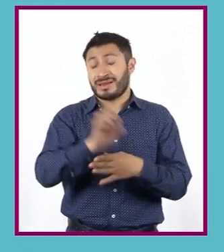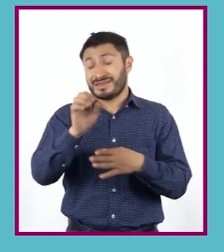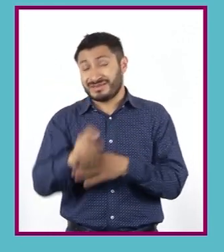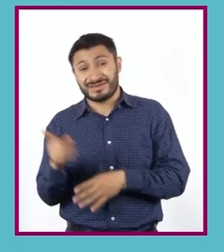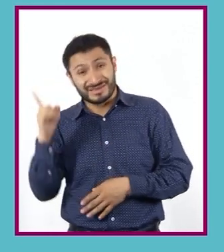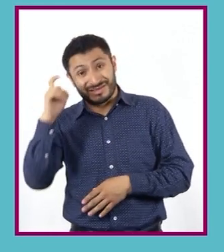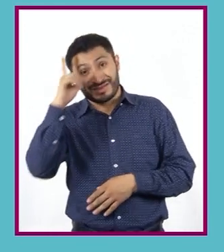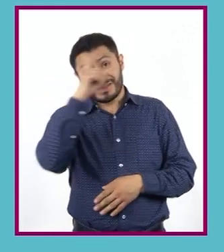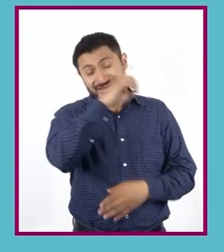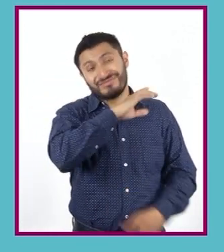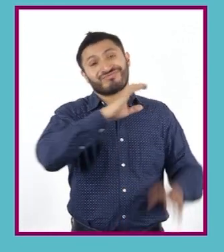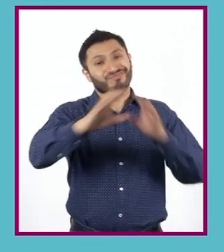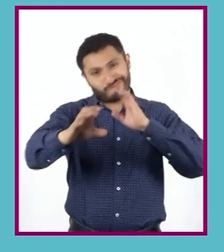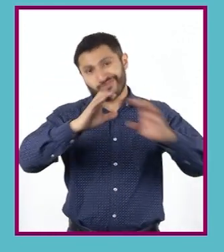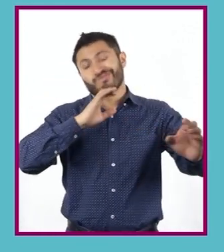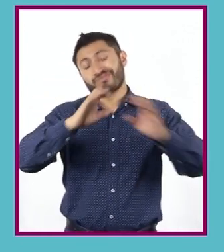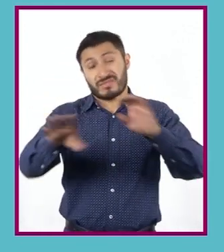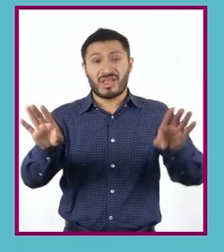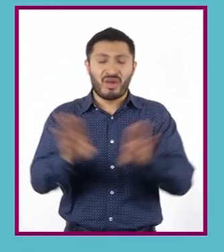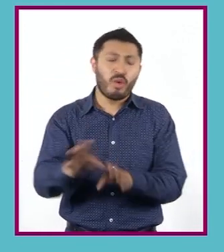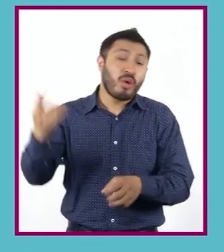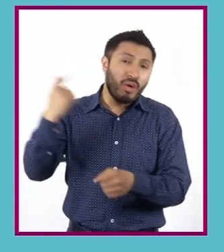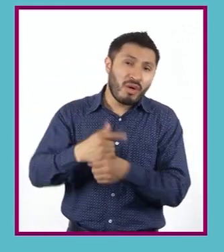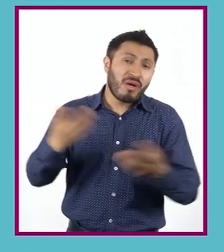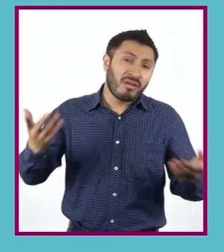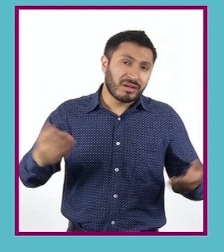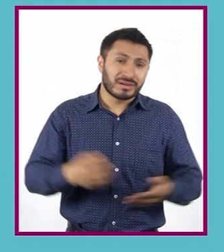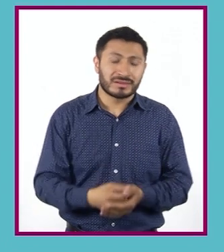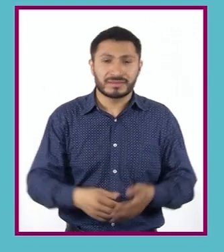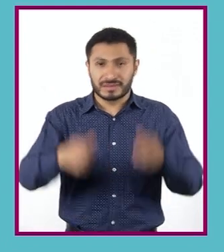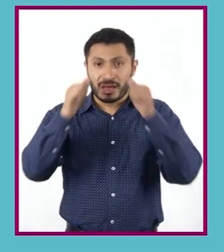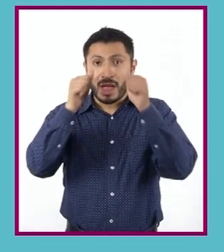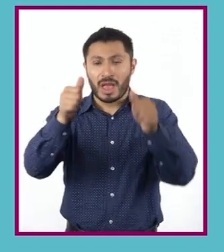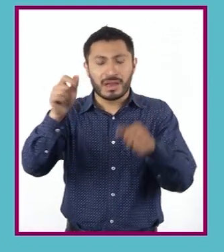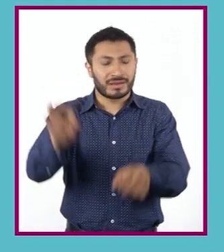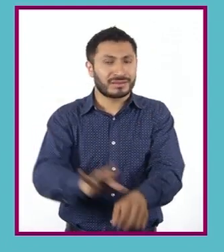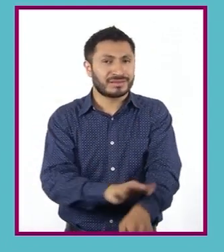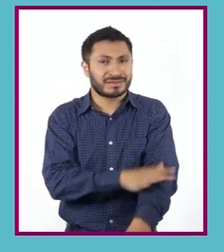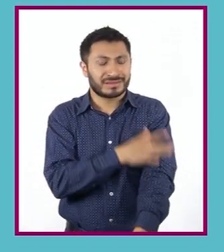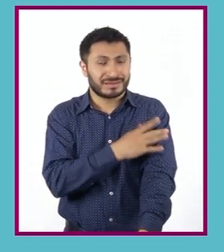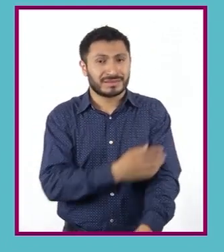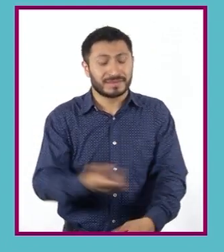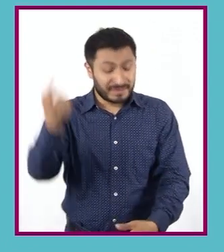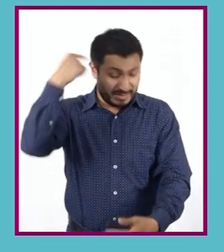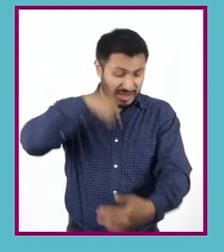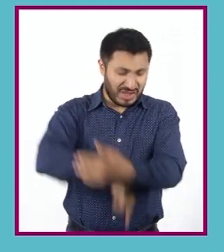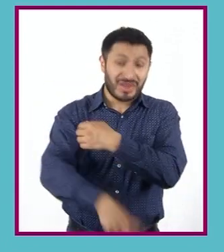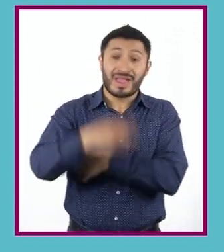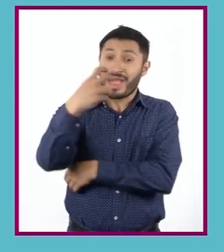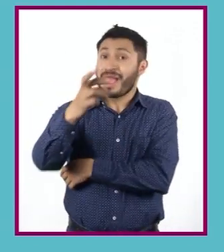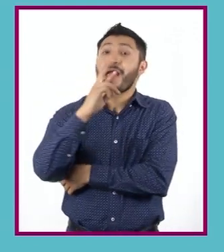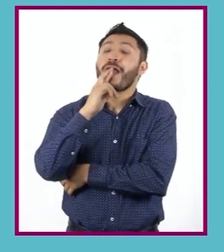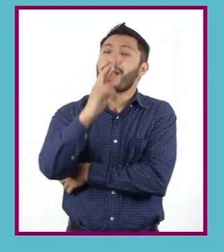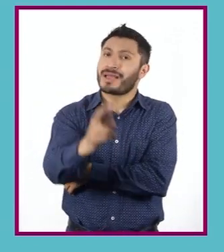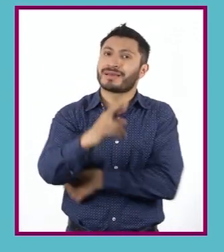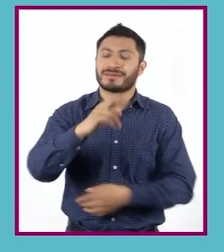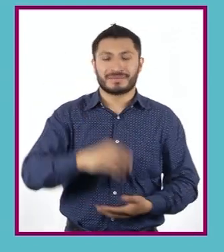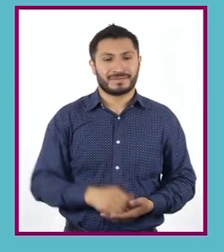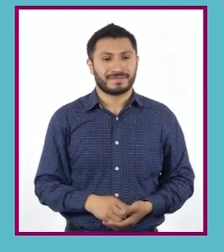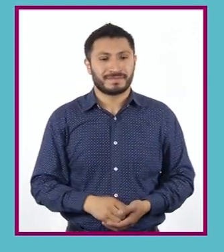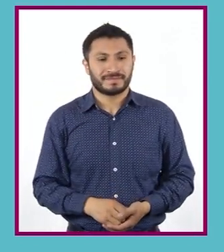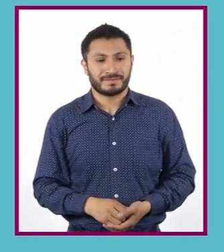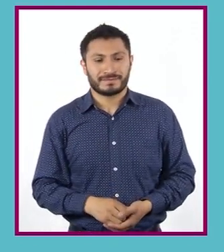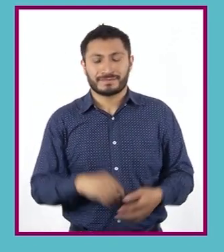Terminamos con este programa dedicado a la lectura y sus efectos en nuestro cerebro y vida. Ya sea cuento, novela,